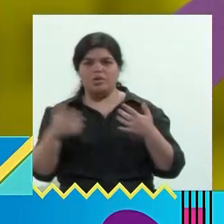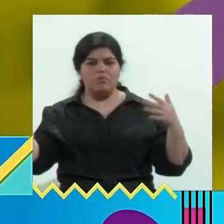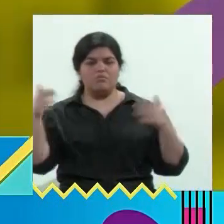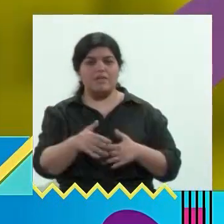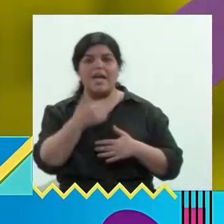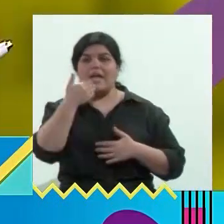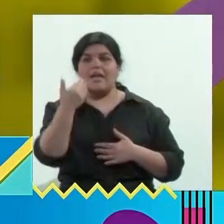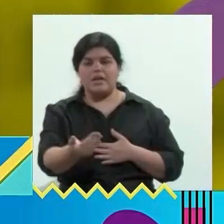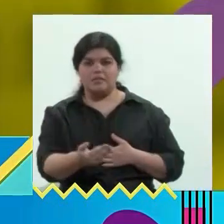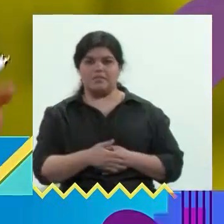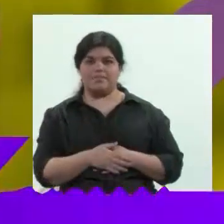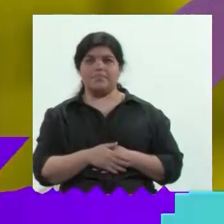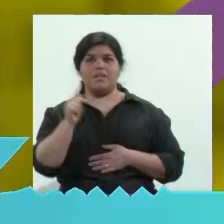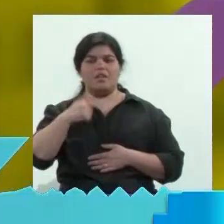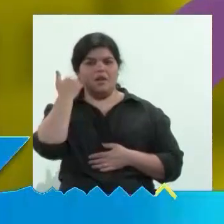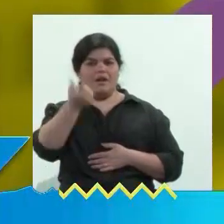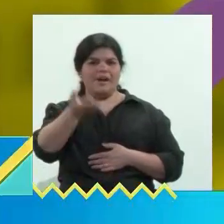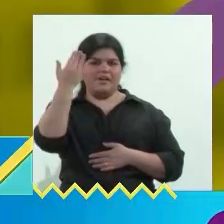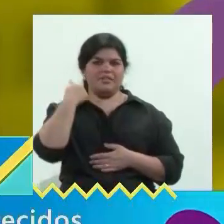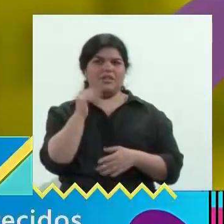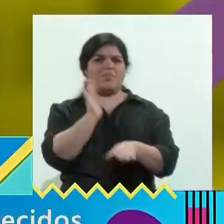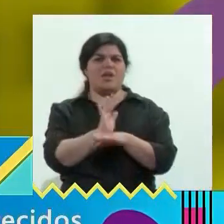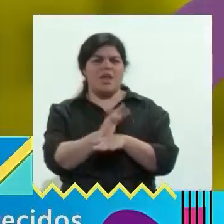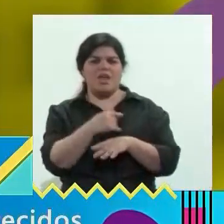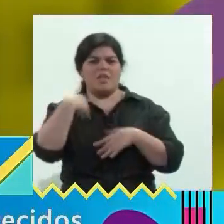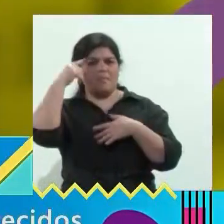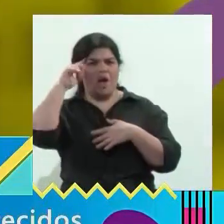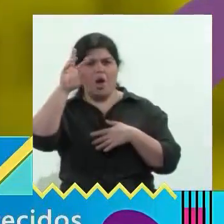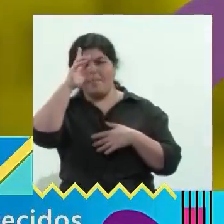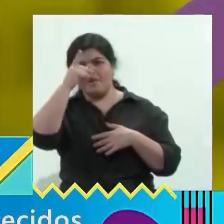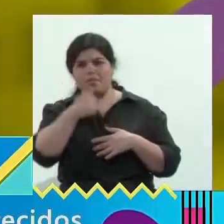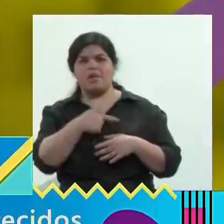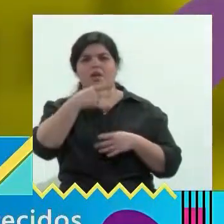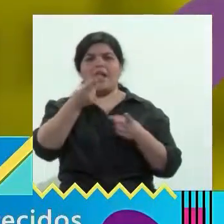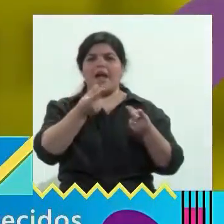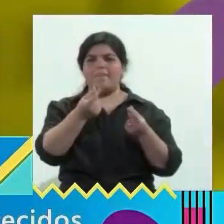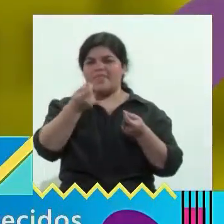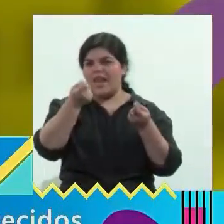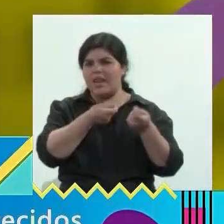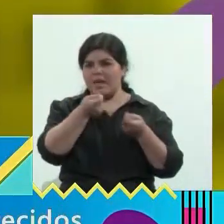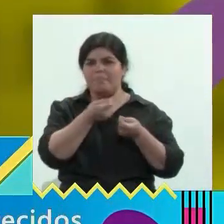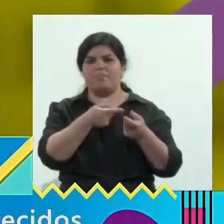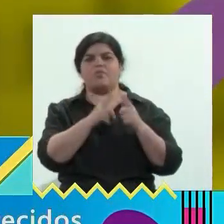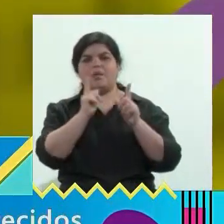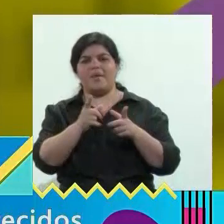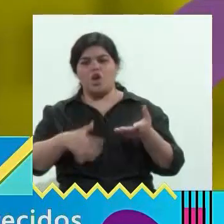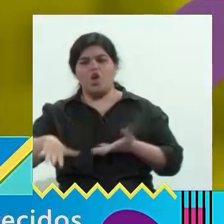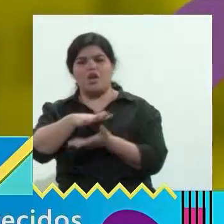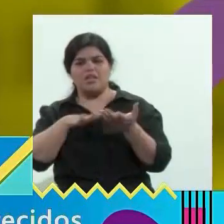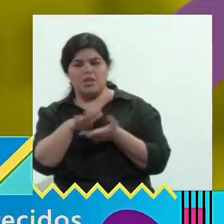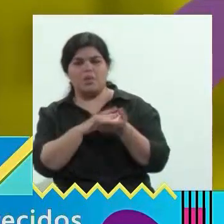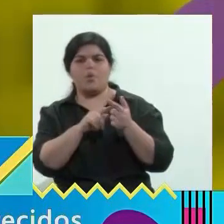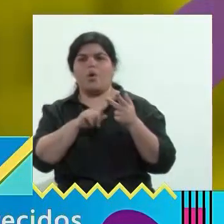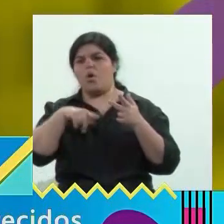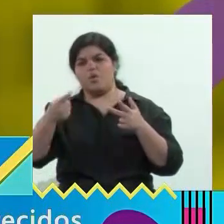más cuestionamientos. Ya lo hablamos, hasta hablamos de paradigmas que se están revisando, ¿sí? Paradigma capitalista, bueno, el paradigma de lo colectivo, el